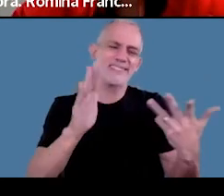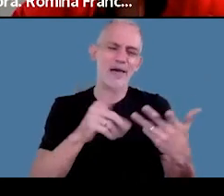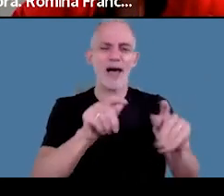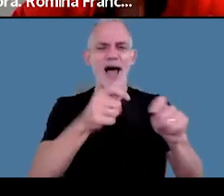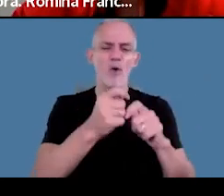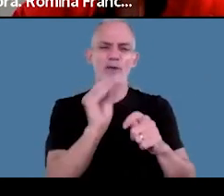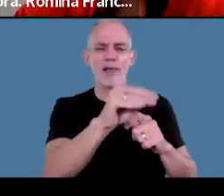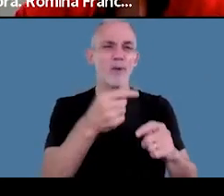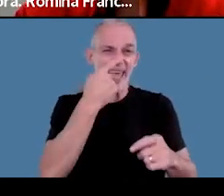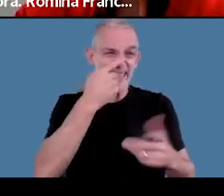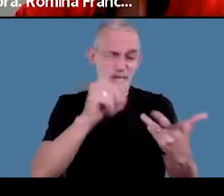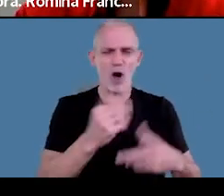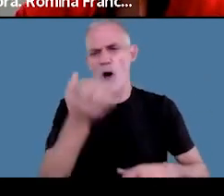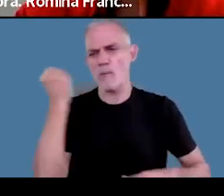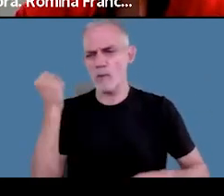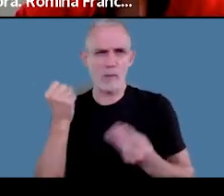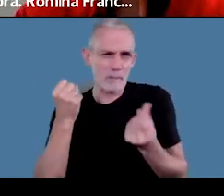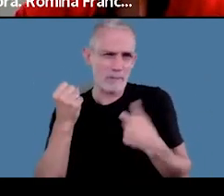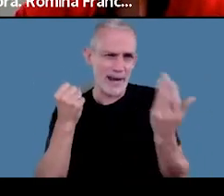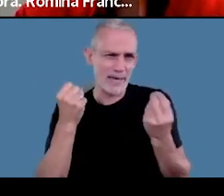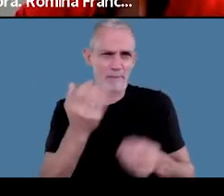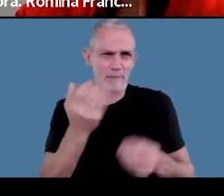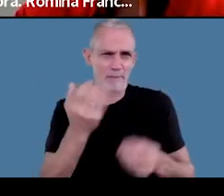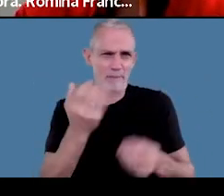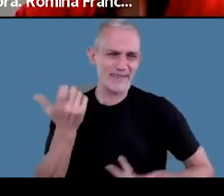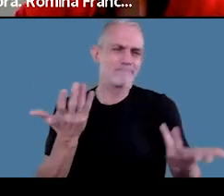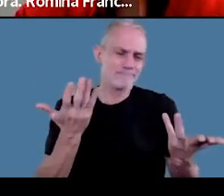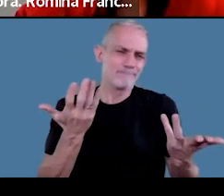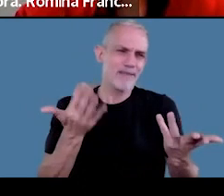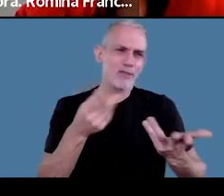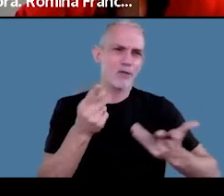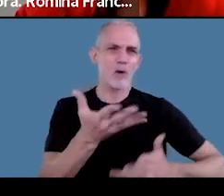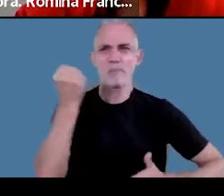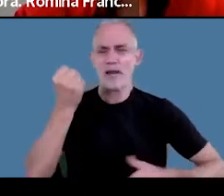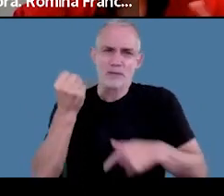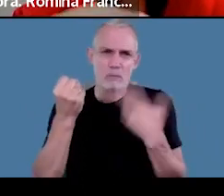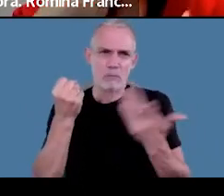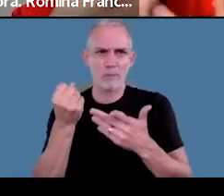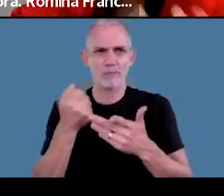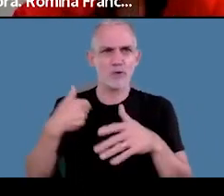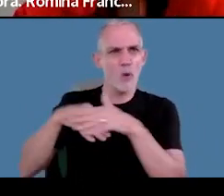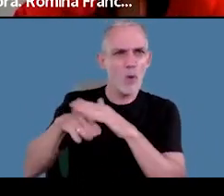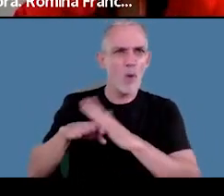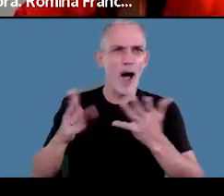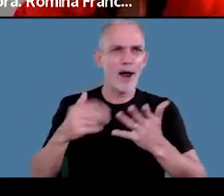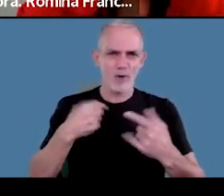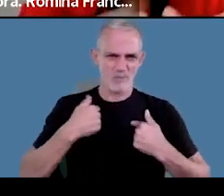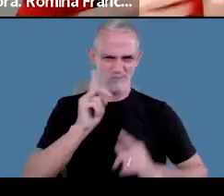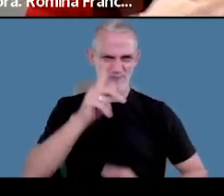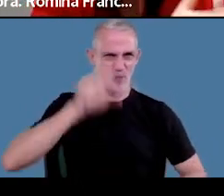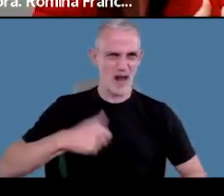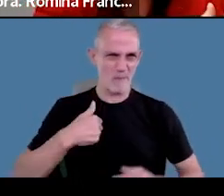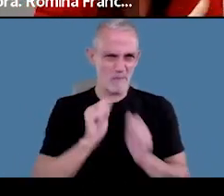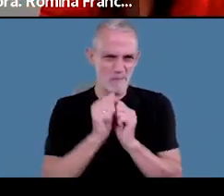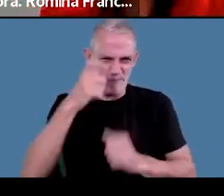un interés, uno no va a sacar dinero y hacerse como un mutuo hacia sí mismo,